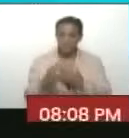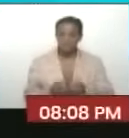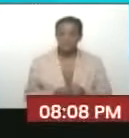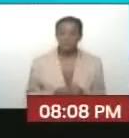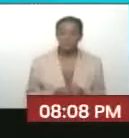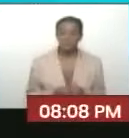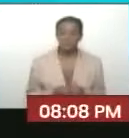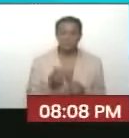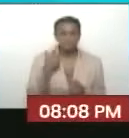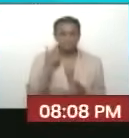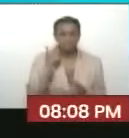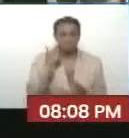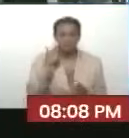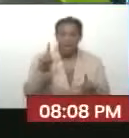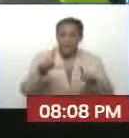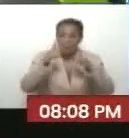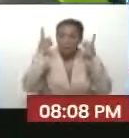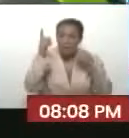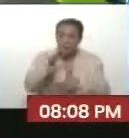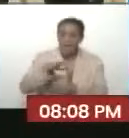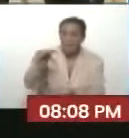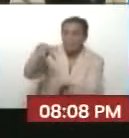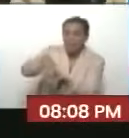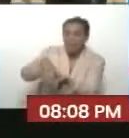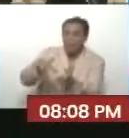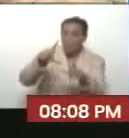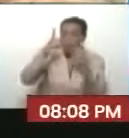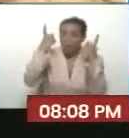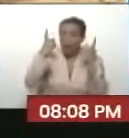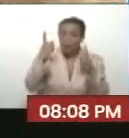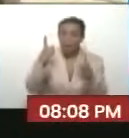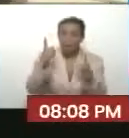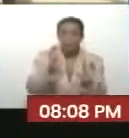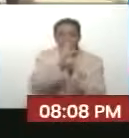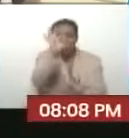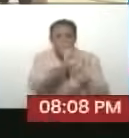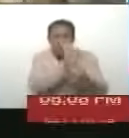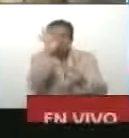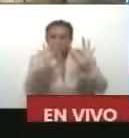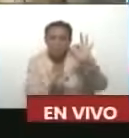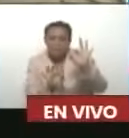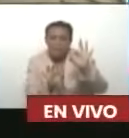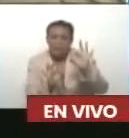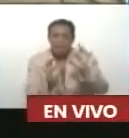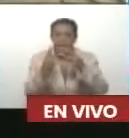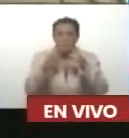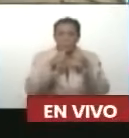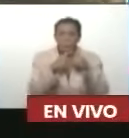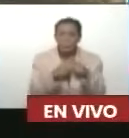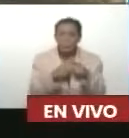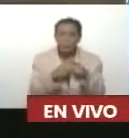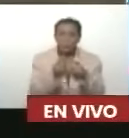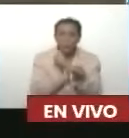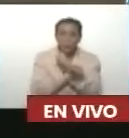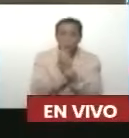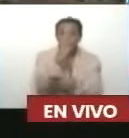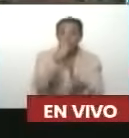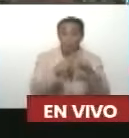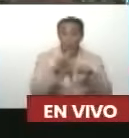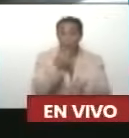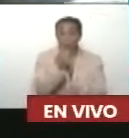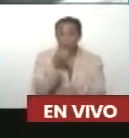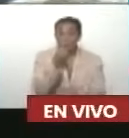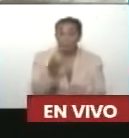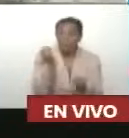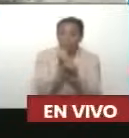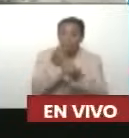quedé loco porque La Guaira, si el promedio nacional de resolución de reportes del 1x10 del buen